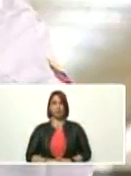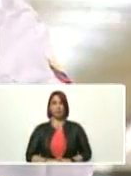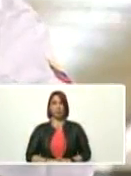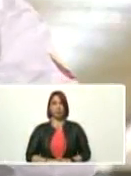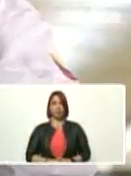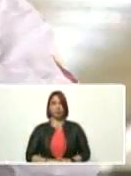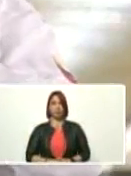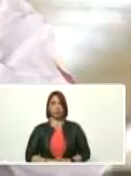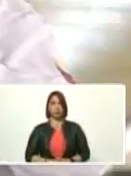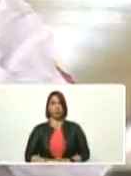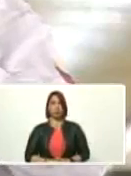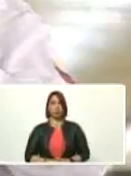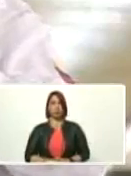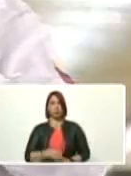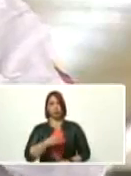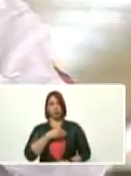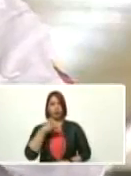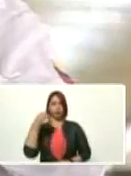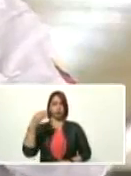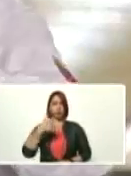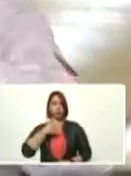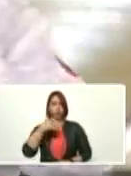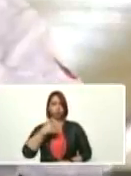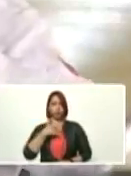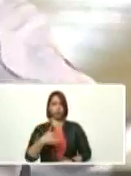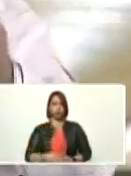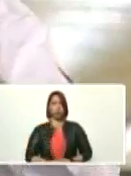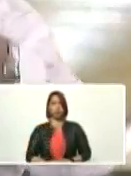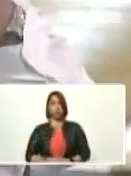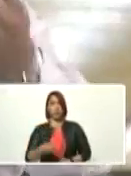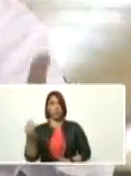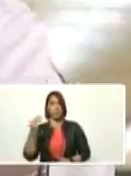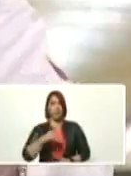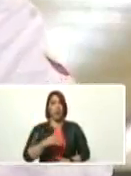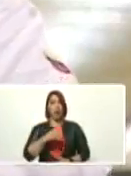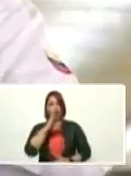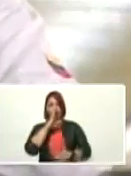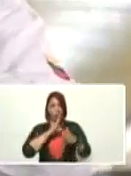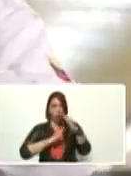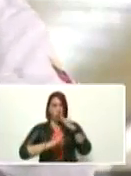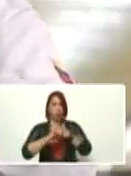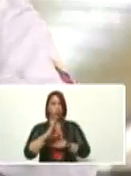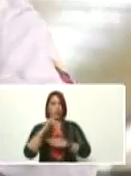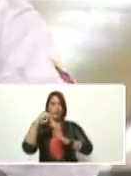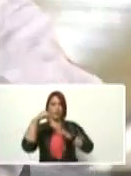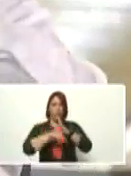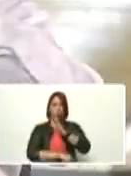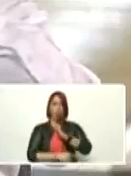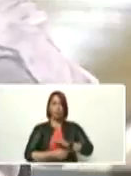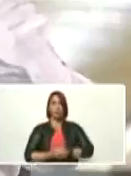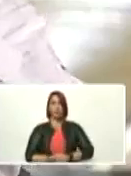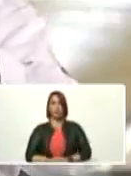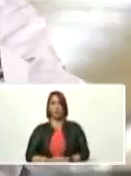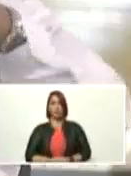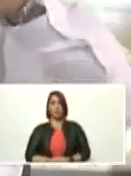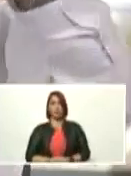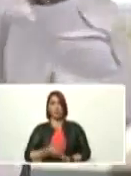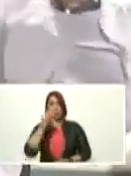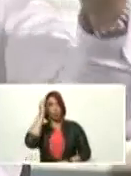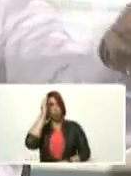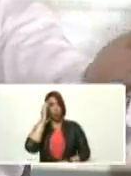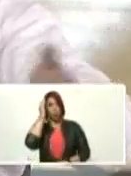de una espiritualidad más genuina y profunda, de una